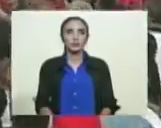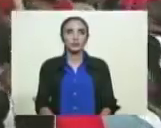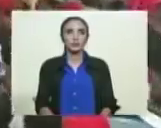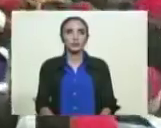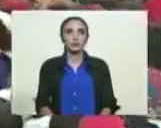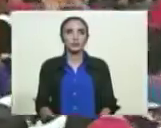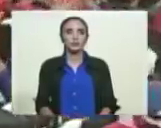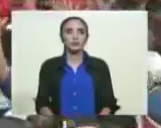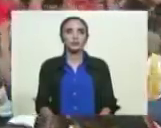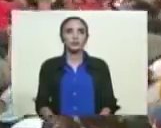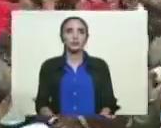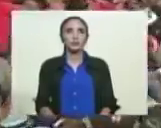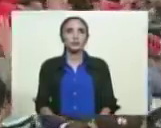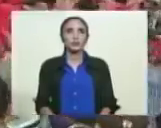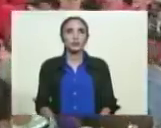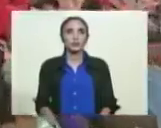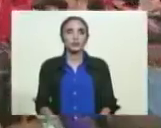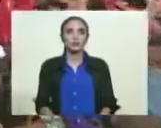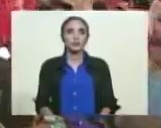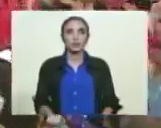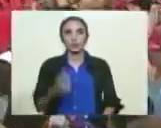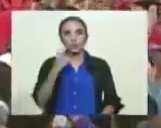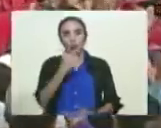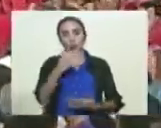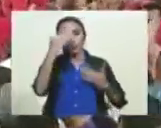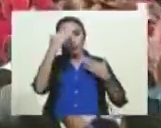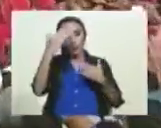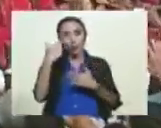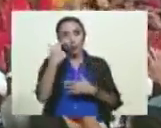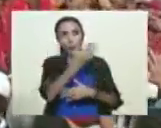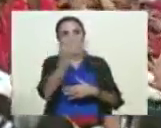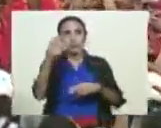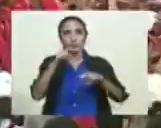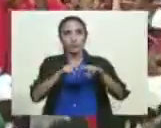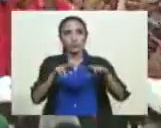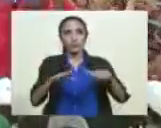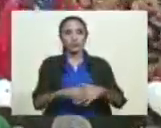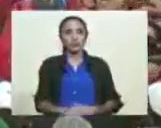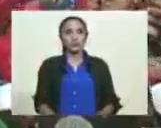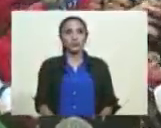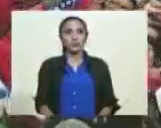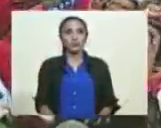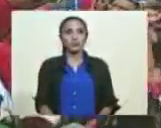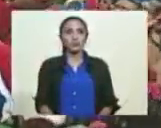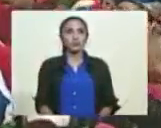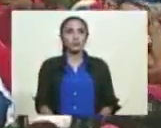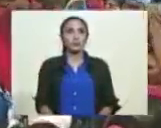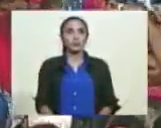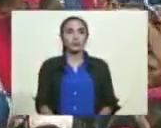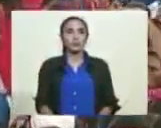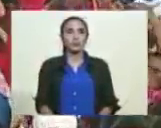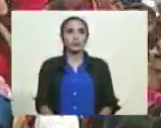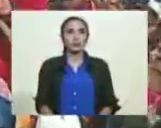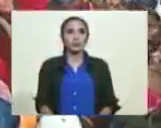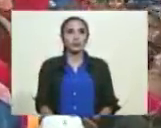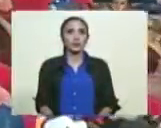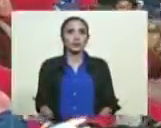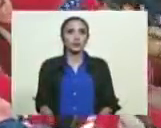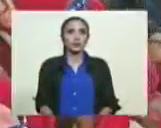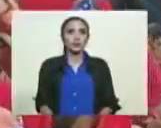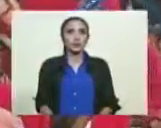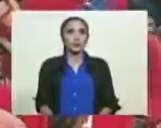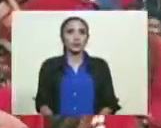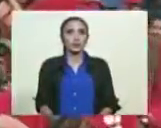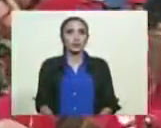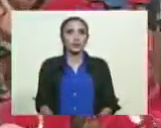Vamos a ayudar aquí, por favor, el equipo de seguridad. ¿Dónde está la mamá? Con cuidado. Cárguenla seguro, por